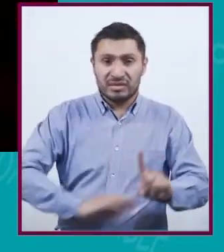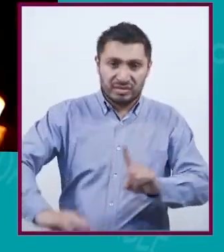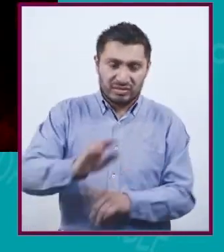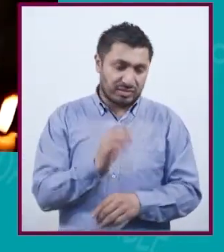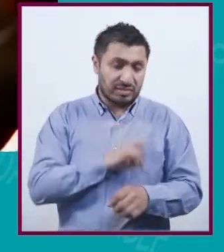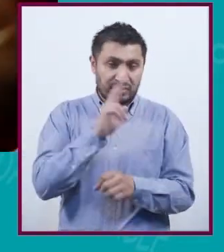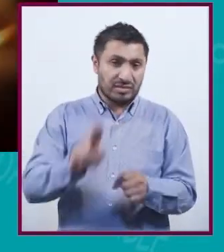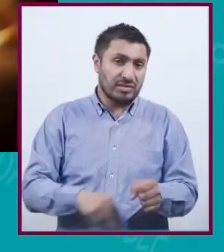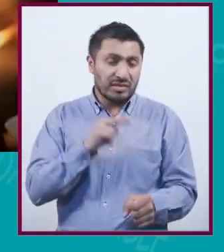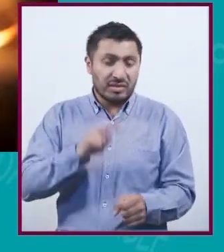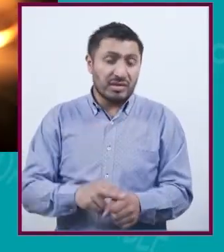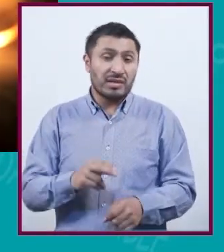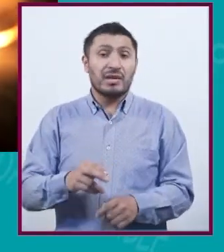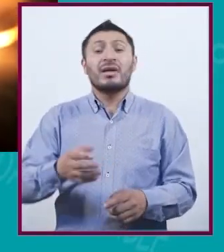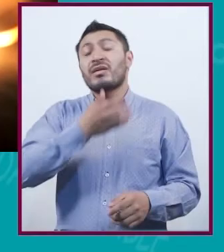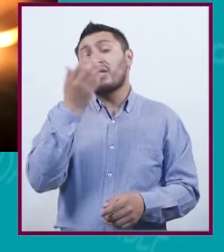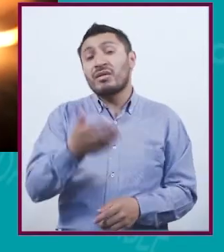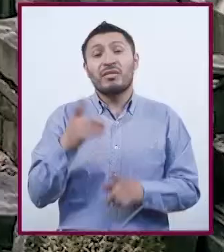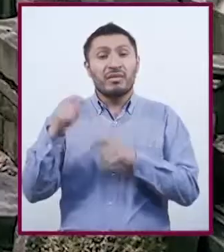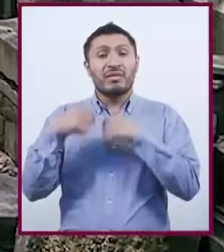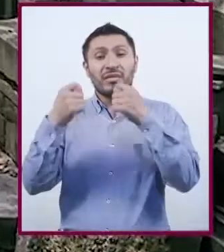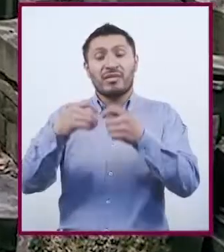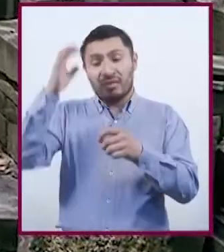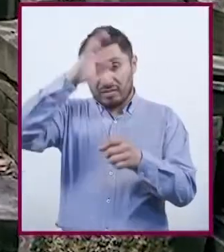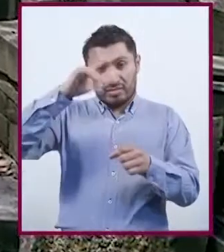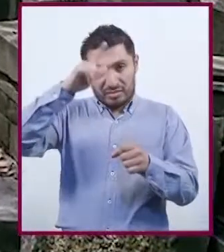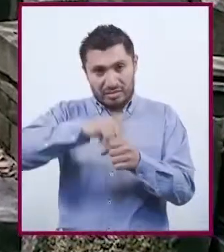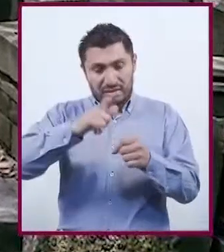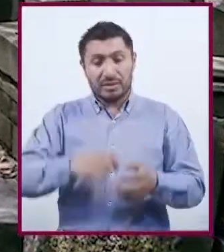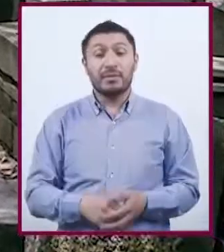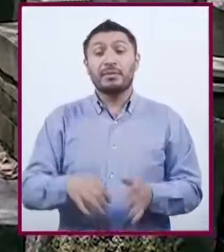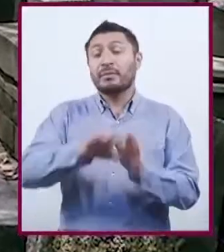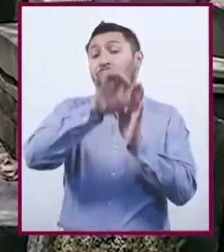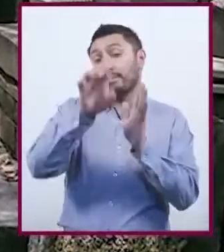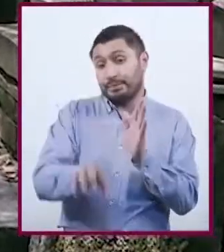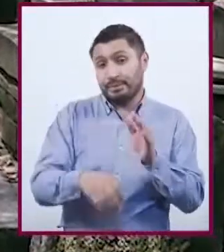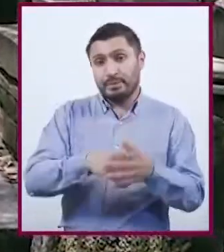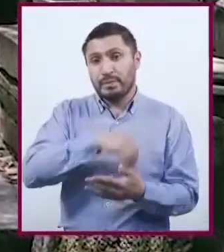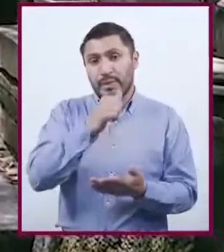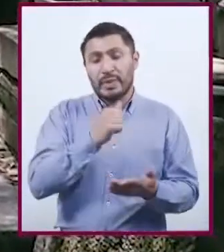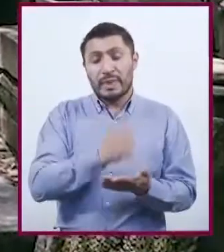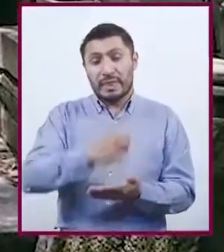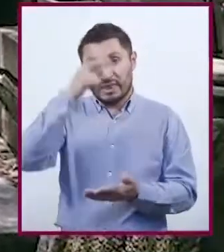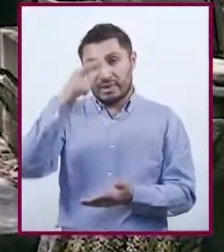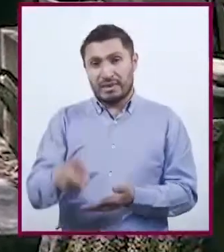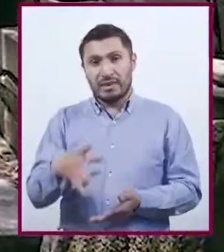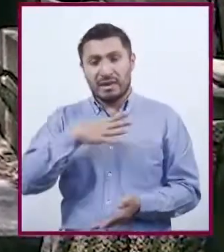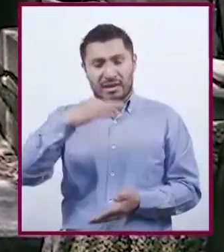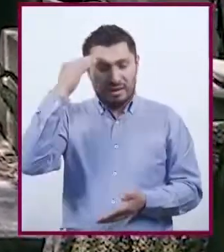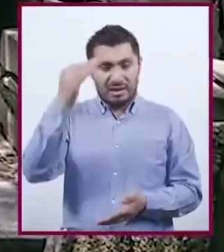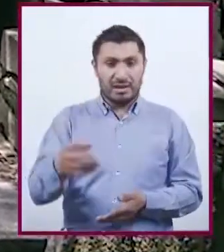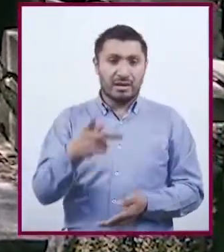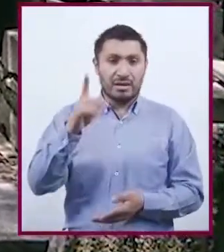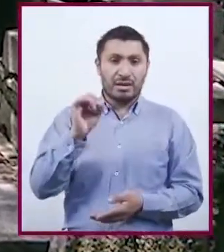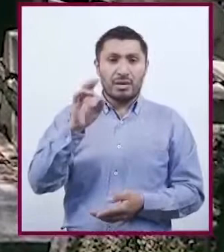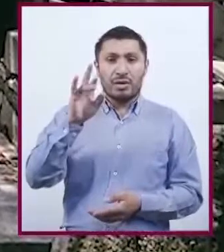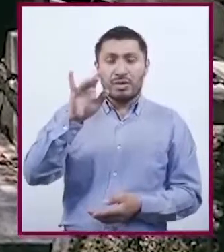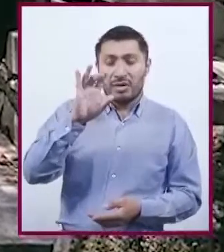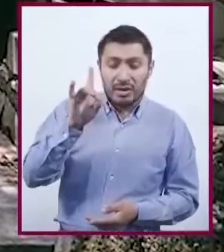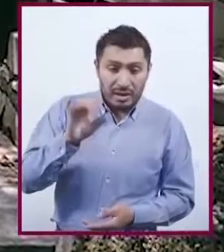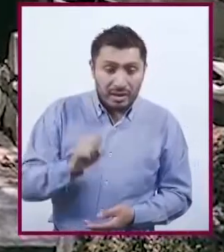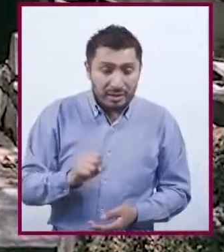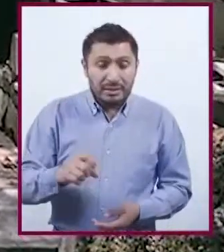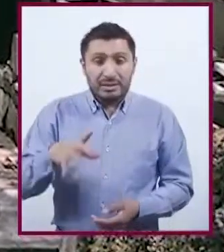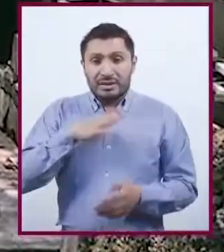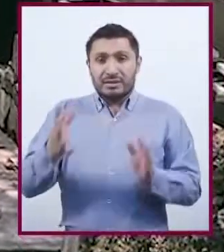las tradiciones y la cultura. Por ejemplo, en Ciudad de México, en la época porfirista, se construyó el Panteón Francés